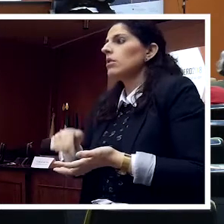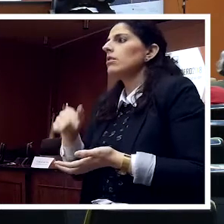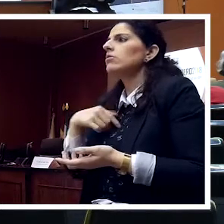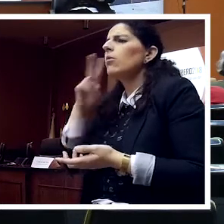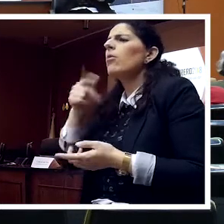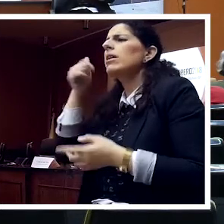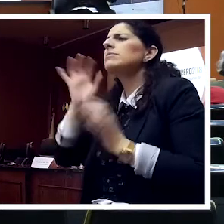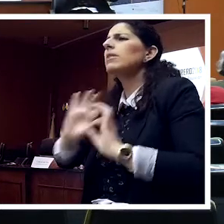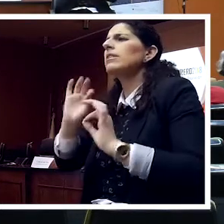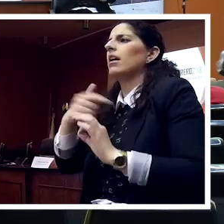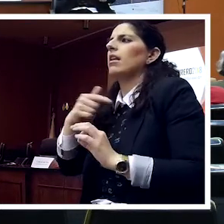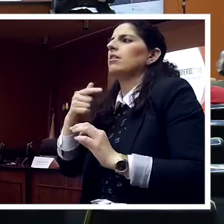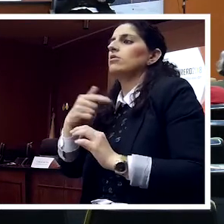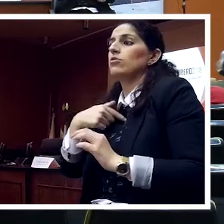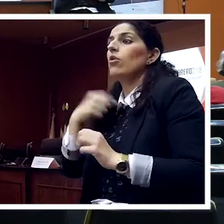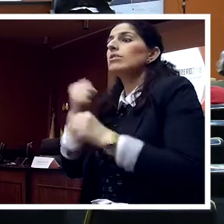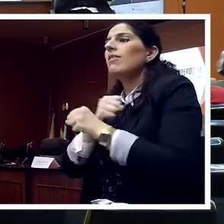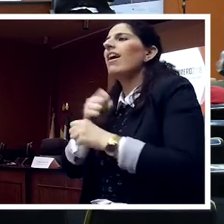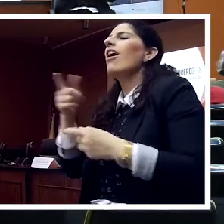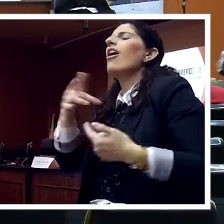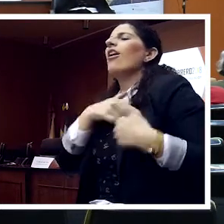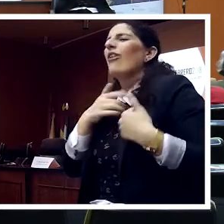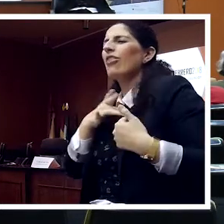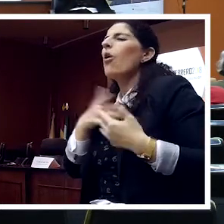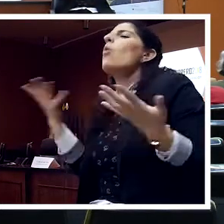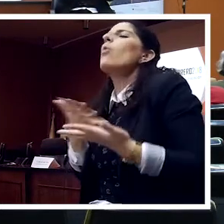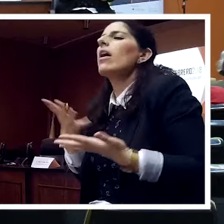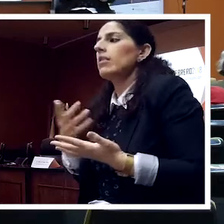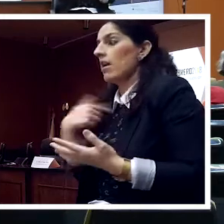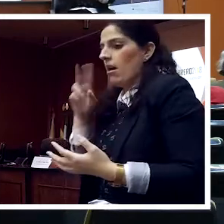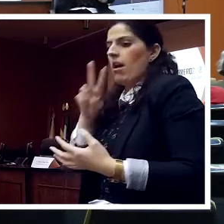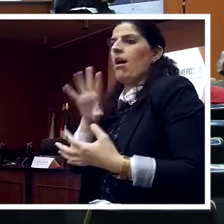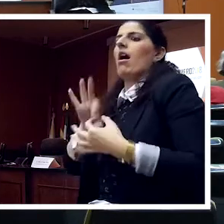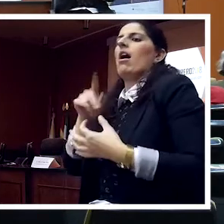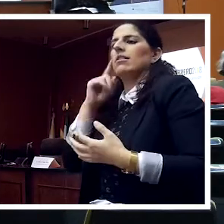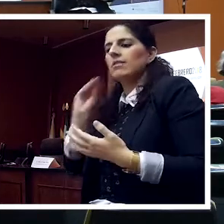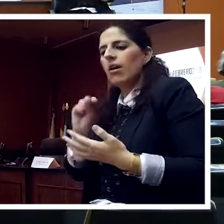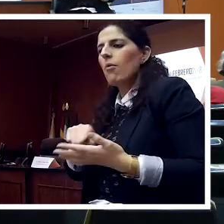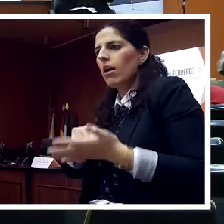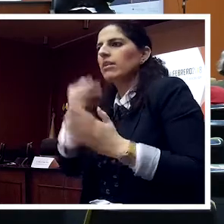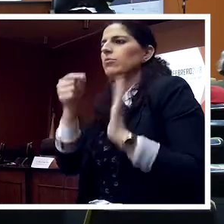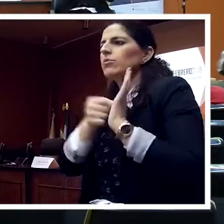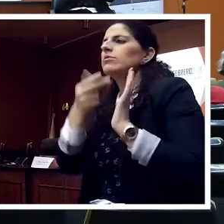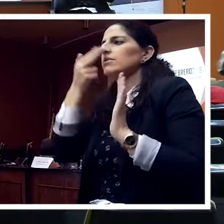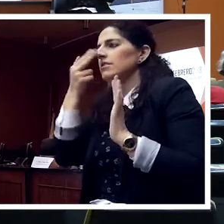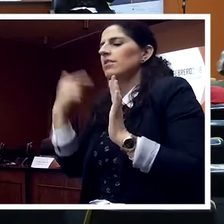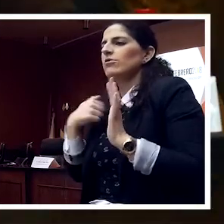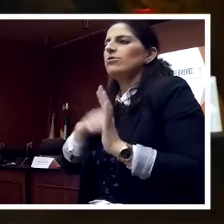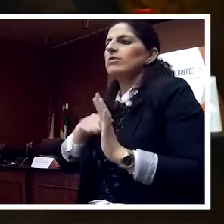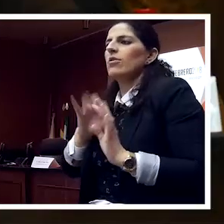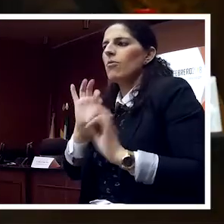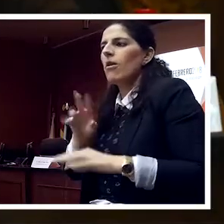muy importante porque yo me dedico a la cardiología de urgencias, ¿no? Entonces, toca una parte en la cual yo me siento especialmente